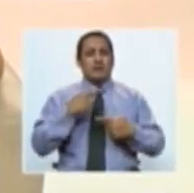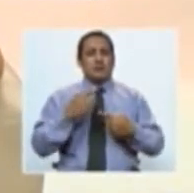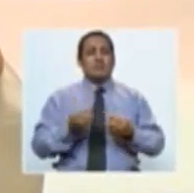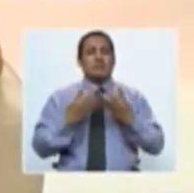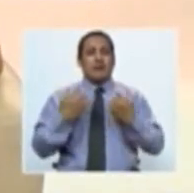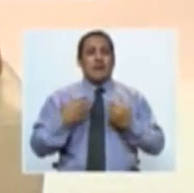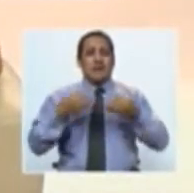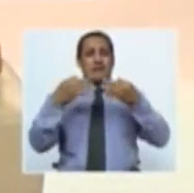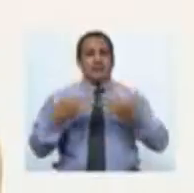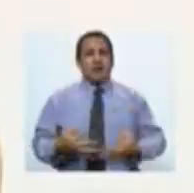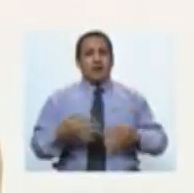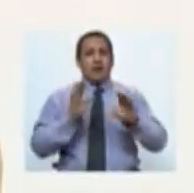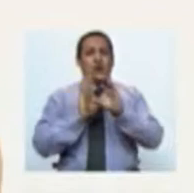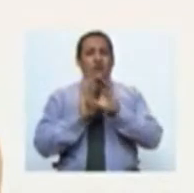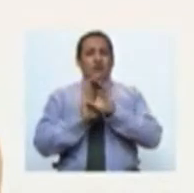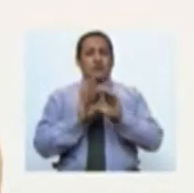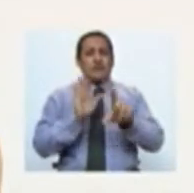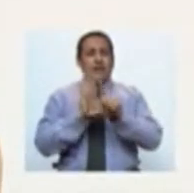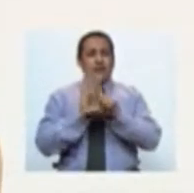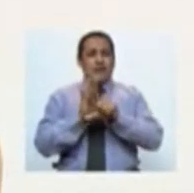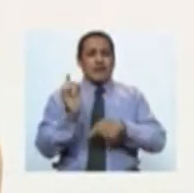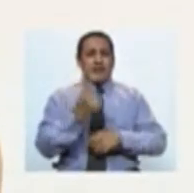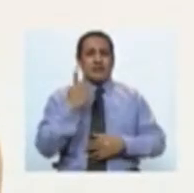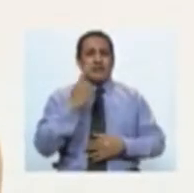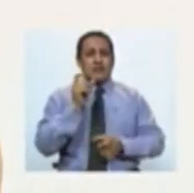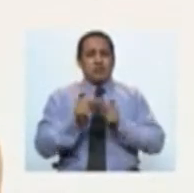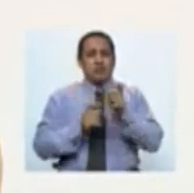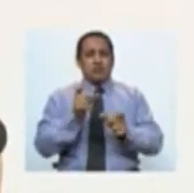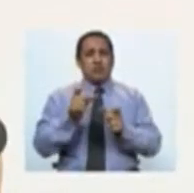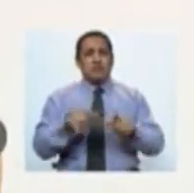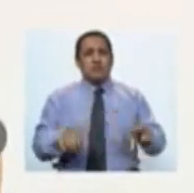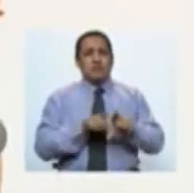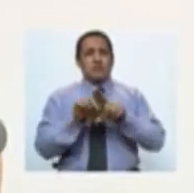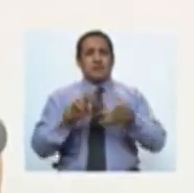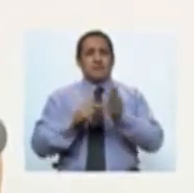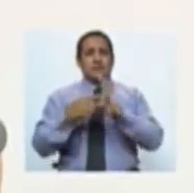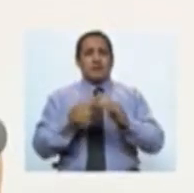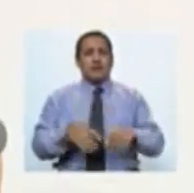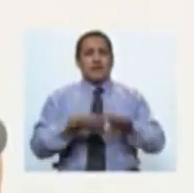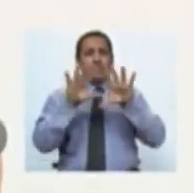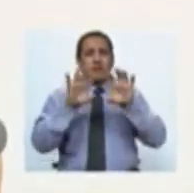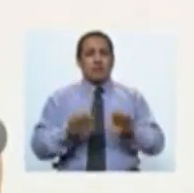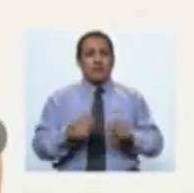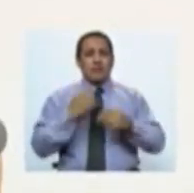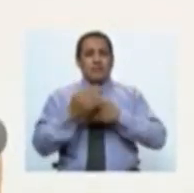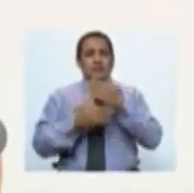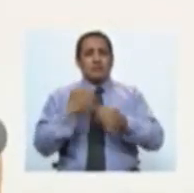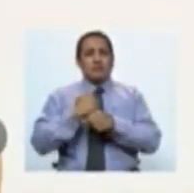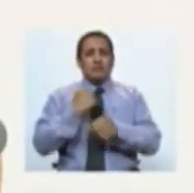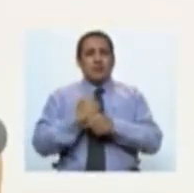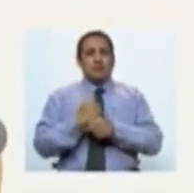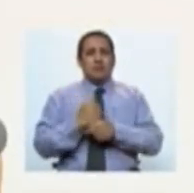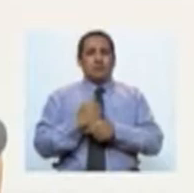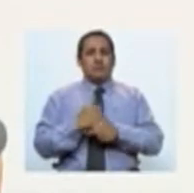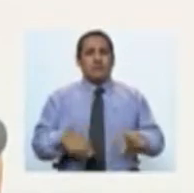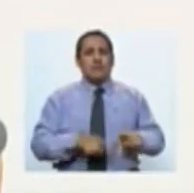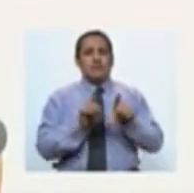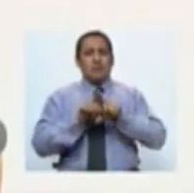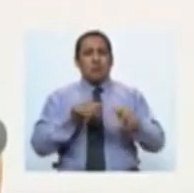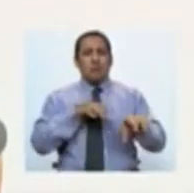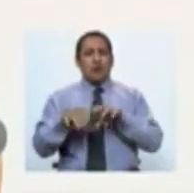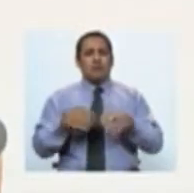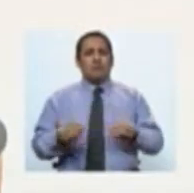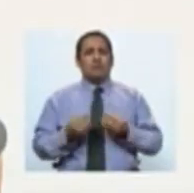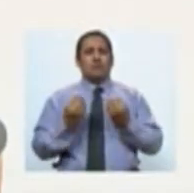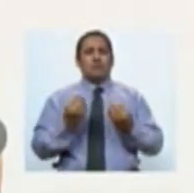atrás. Sí, ha ratificado la constitucionalidad de la ley de reforma magisterial en cuanto a la evaluación del desempeño docente y lo